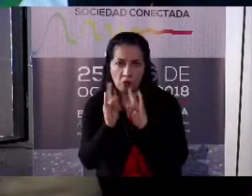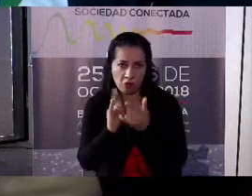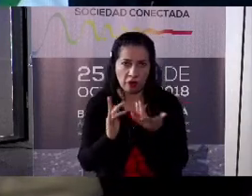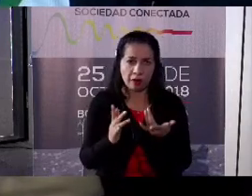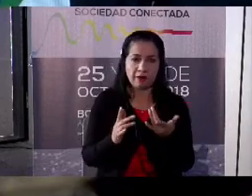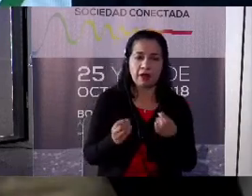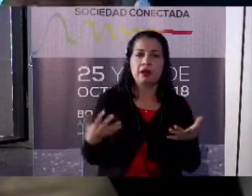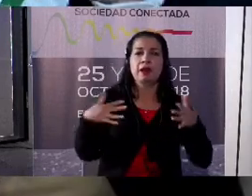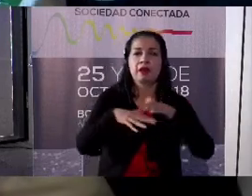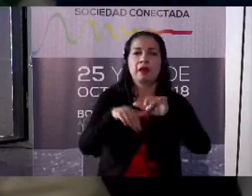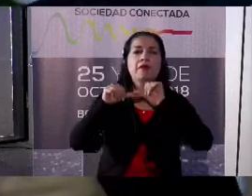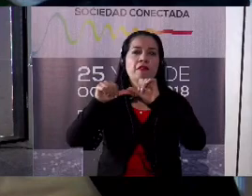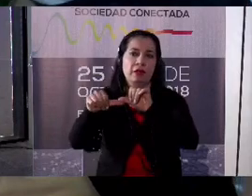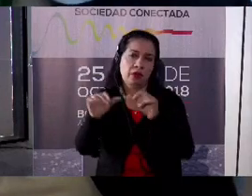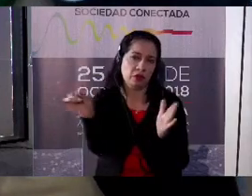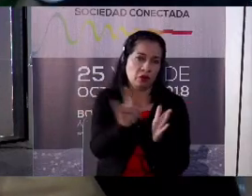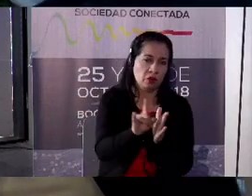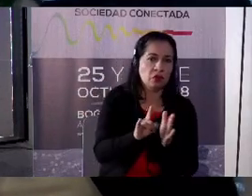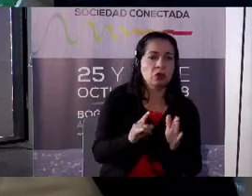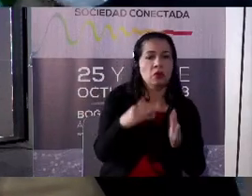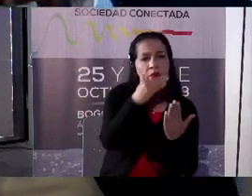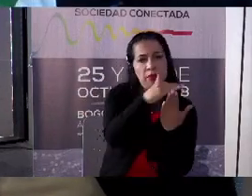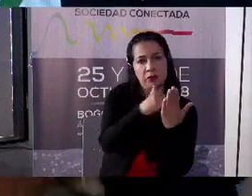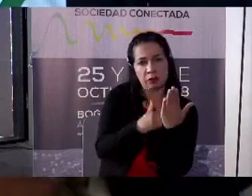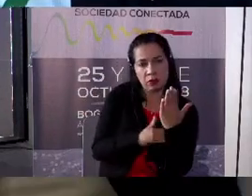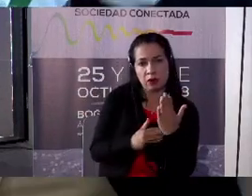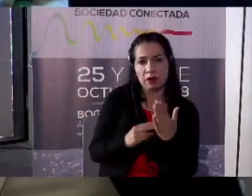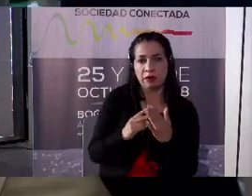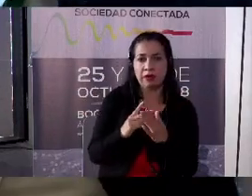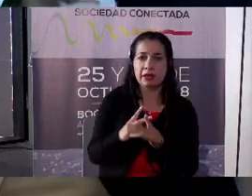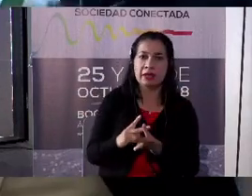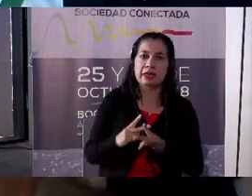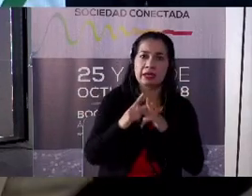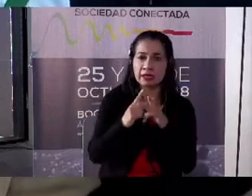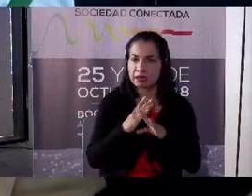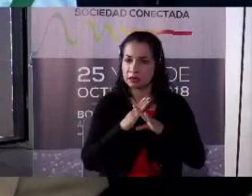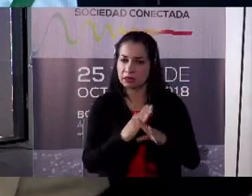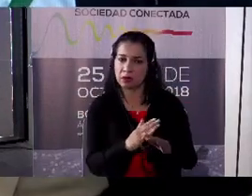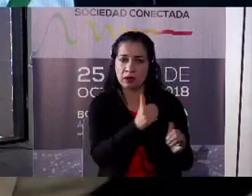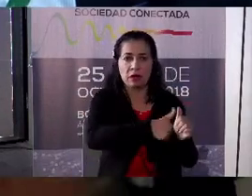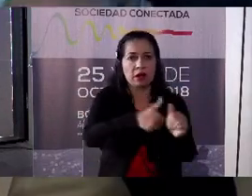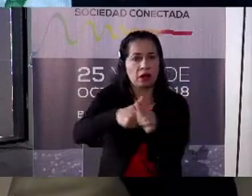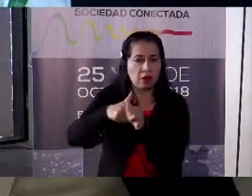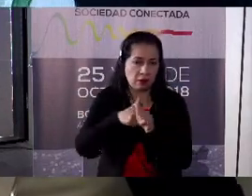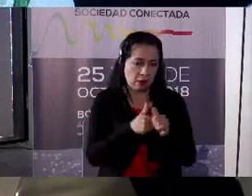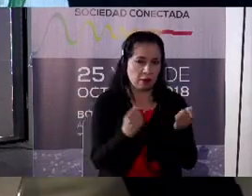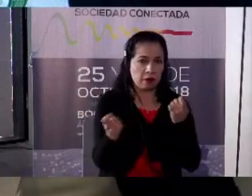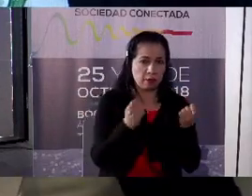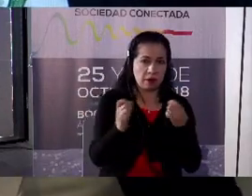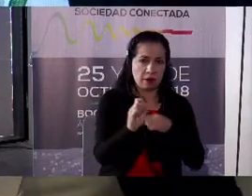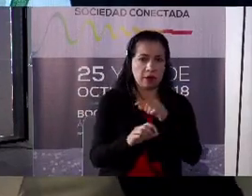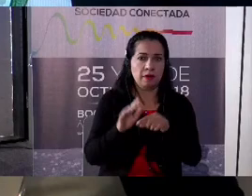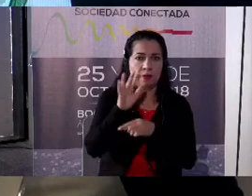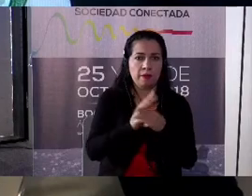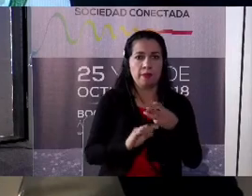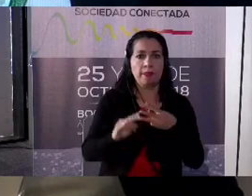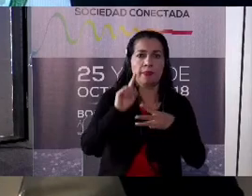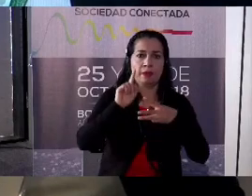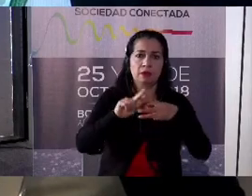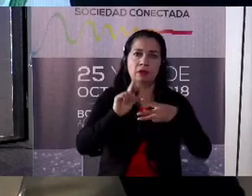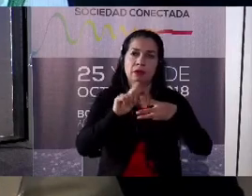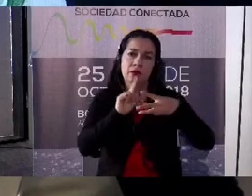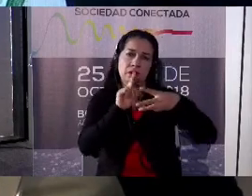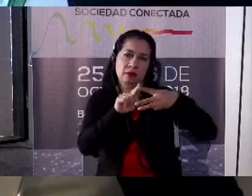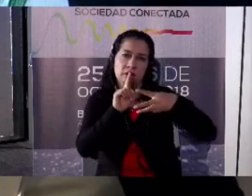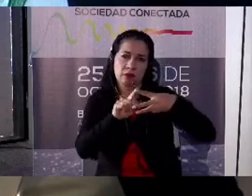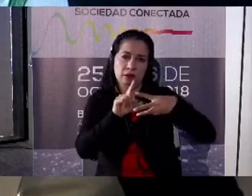fijas y obviamente hay protocolos de seguridad en cada una de esas manejados dentro de la misma plataforma y en el tercer nivel eh había